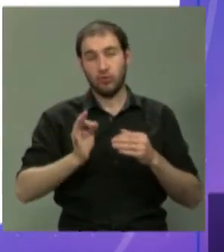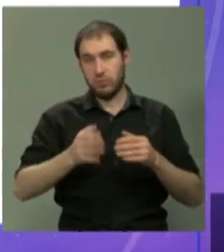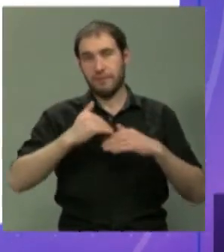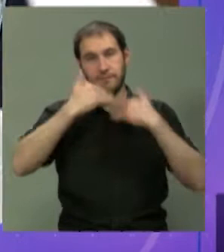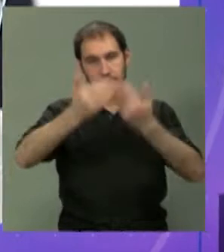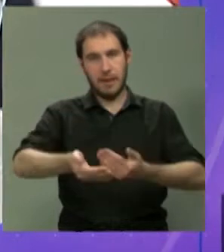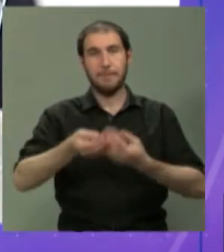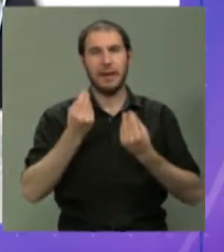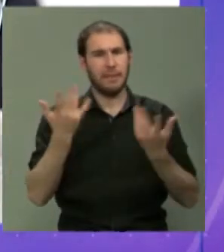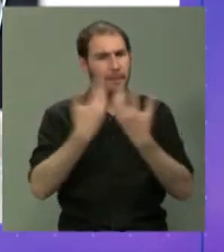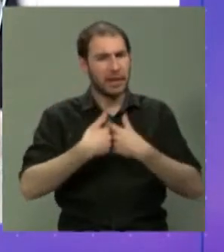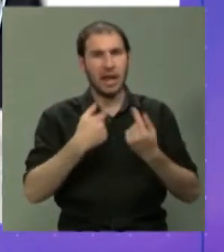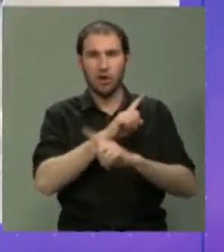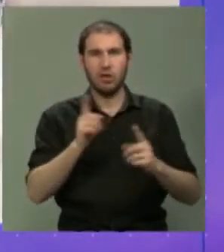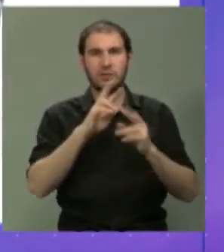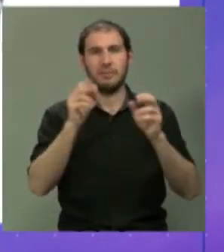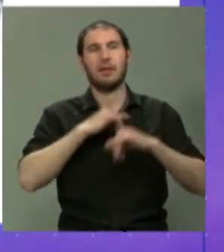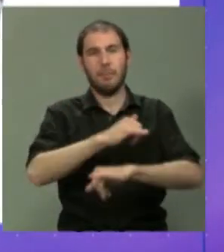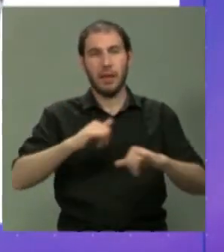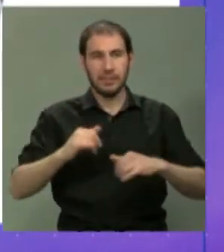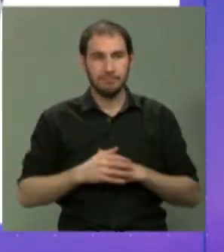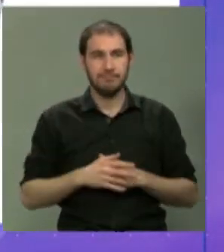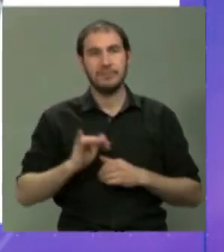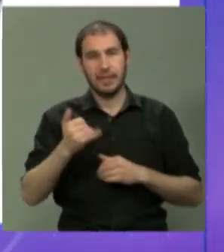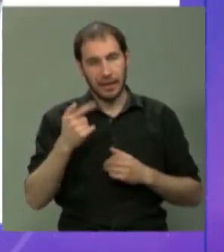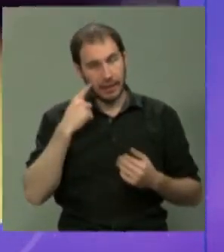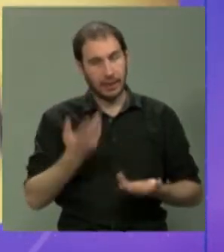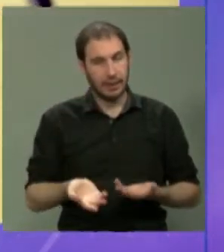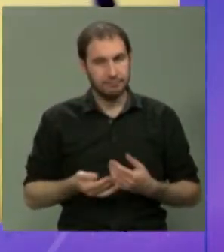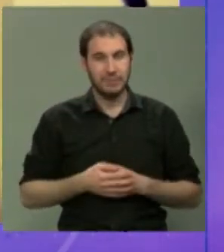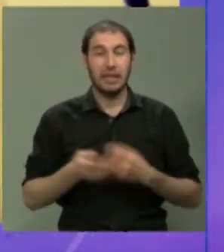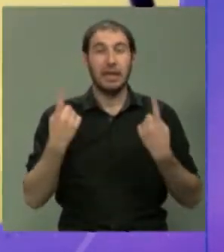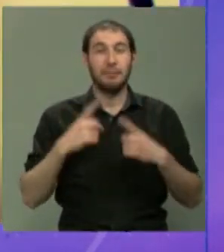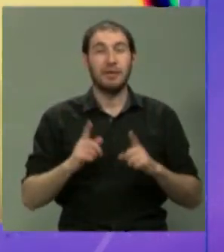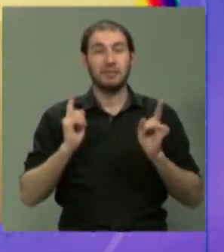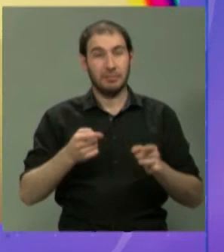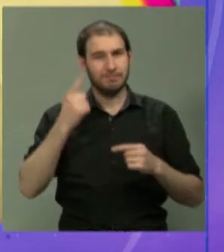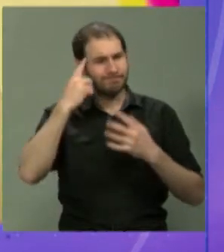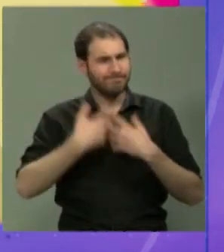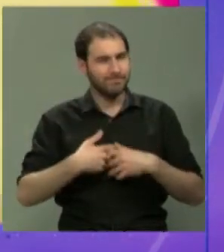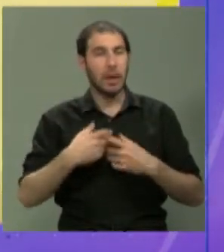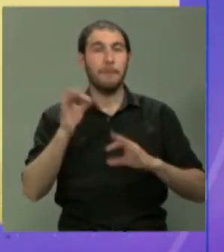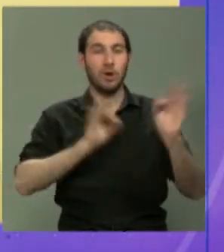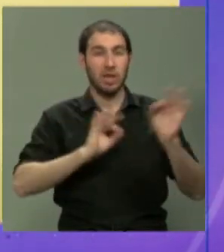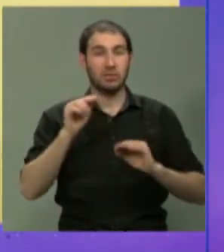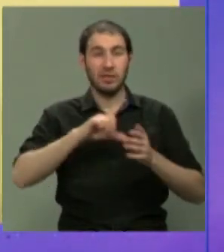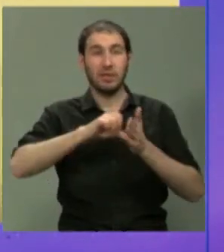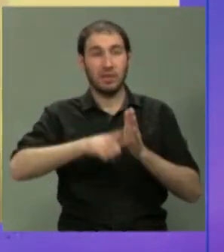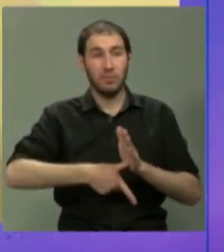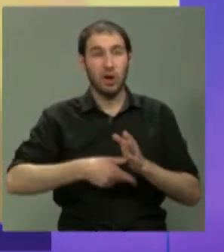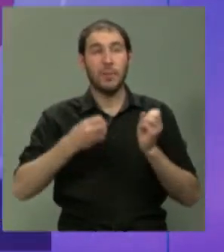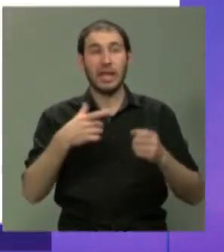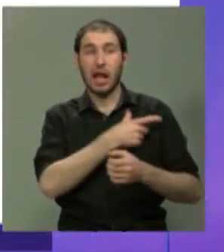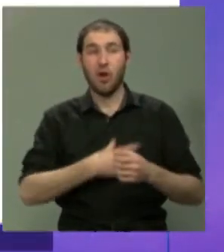octubre, para que no se mezcle con la campaña. Sí, dale. Aunque también se puede pensar que el proyecto se demoró porque